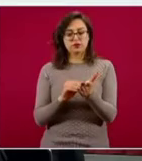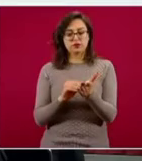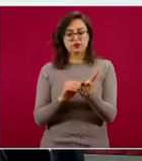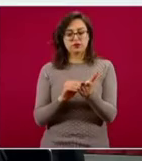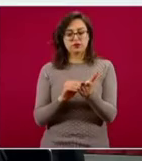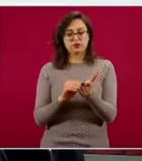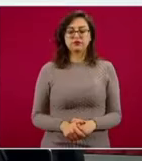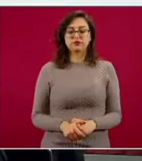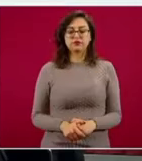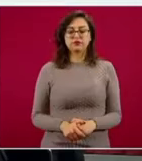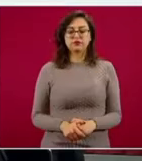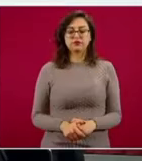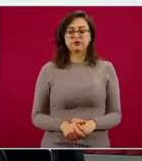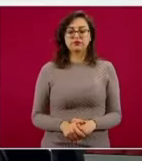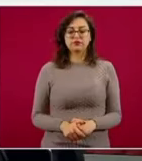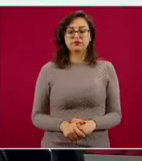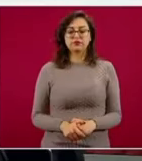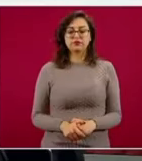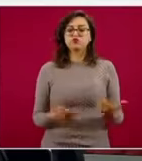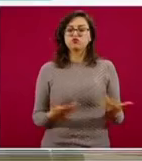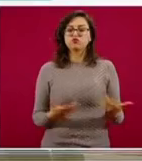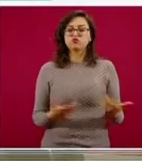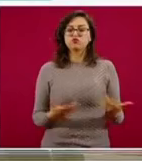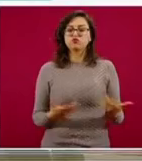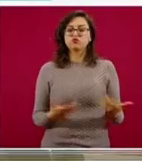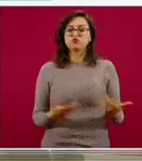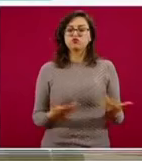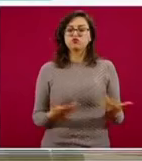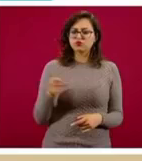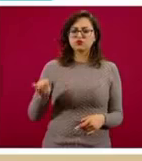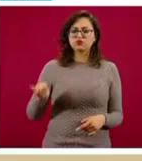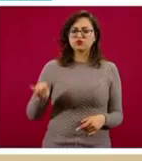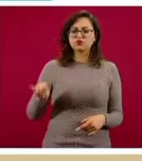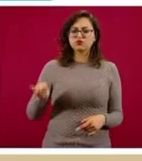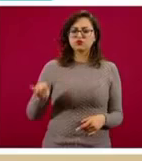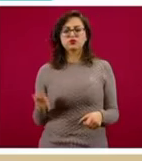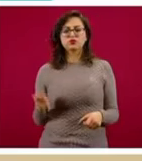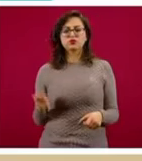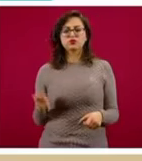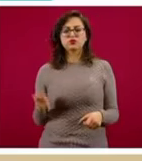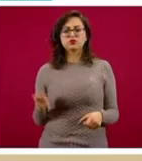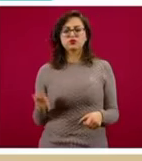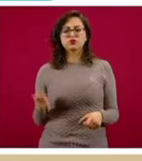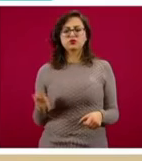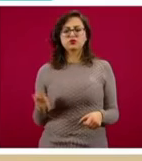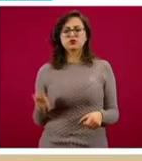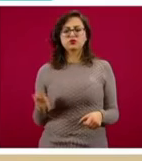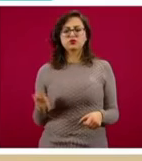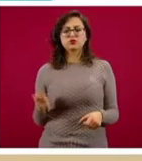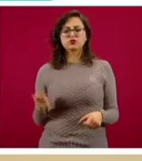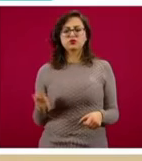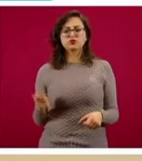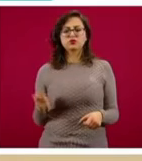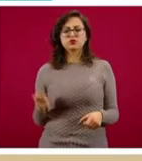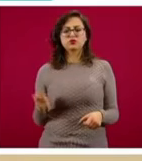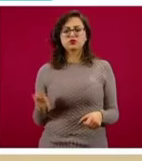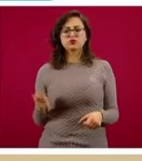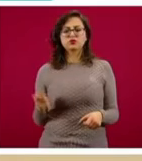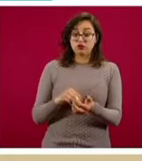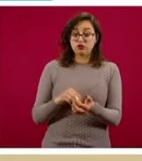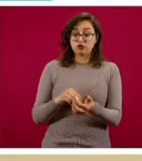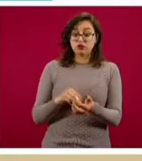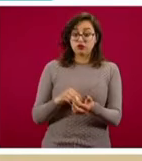44. Algo interesante para el día de hoy es que por primera vez alcanzamos, para efecto de los casos activos